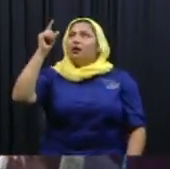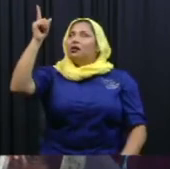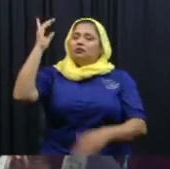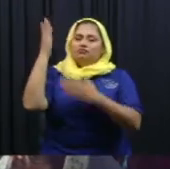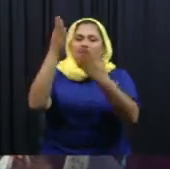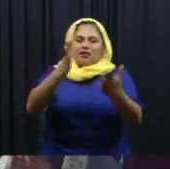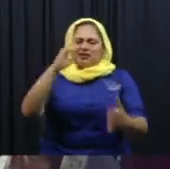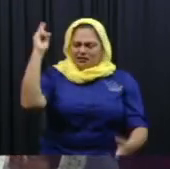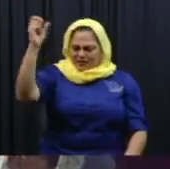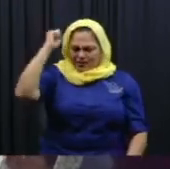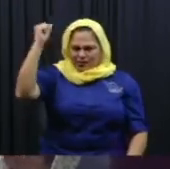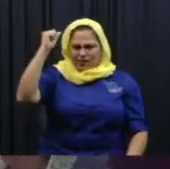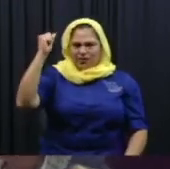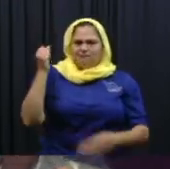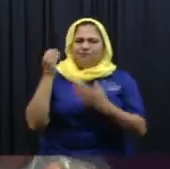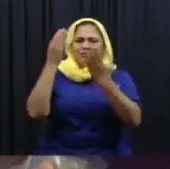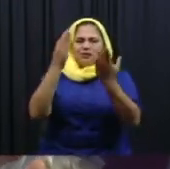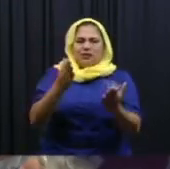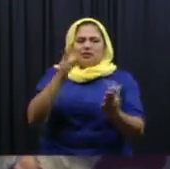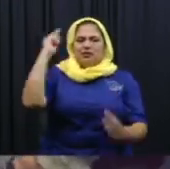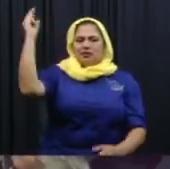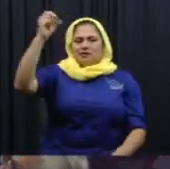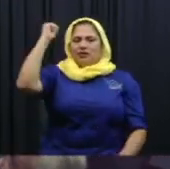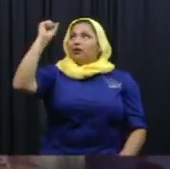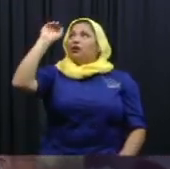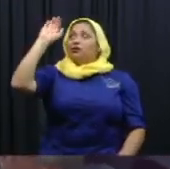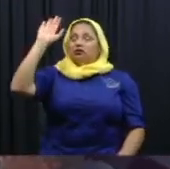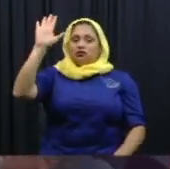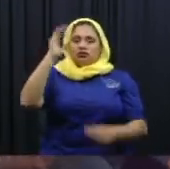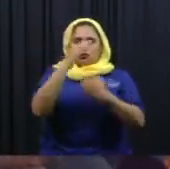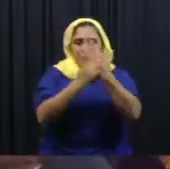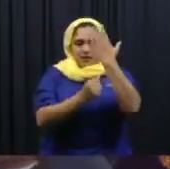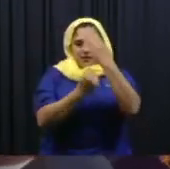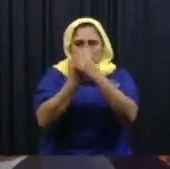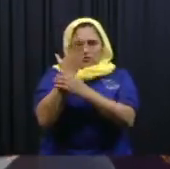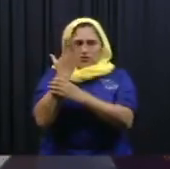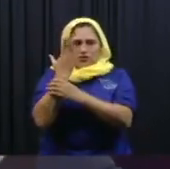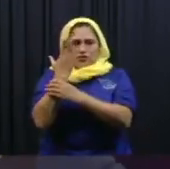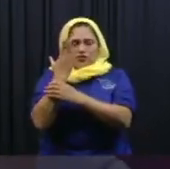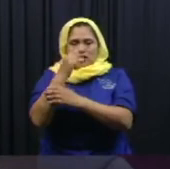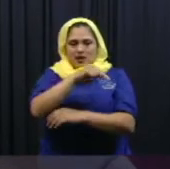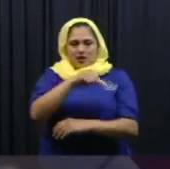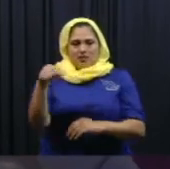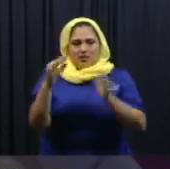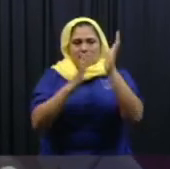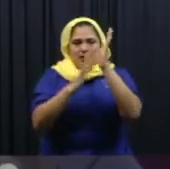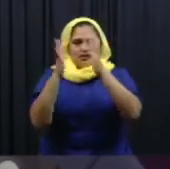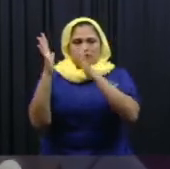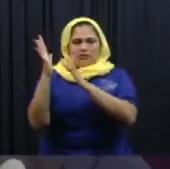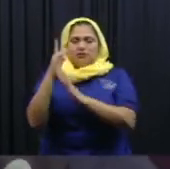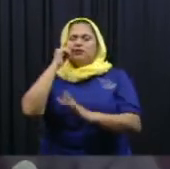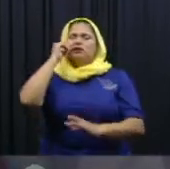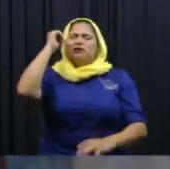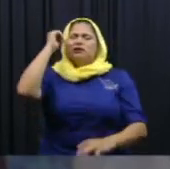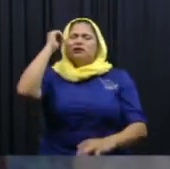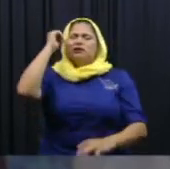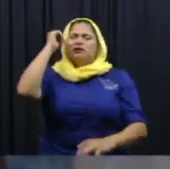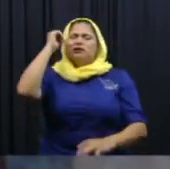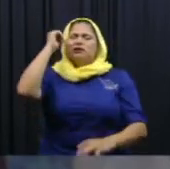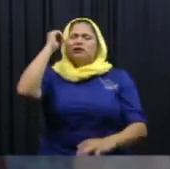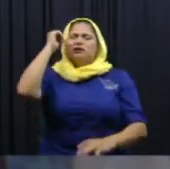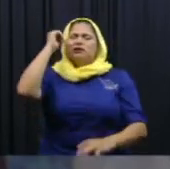le des la victoria que pongas esa Victoria en sus manos en el nombre de Jesús señor